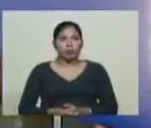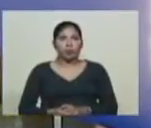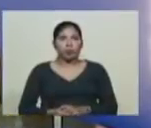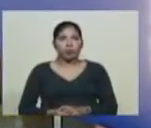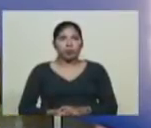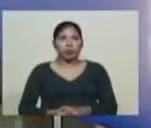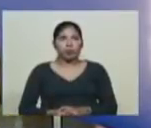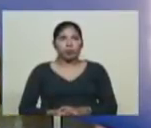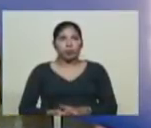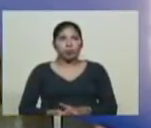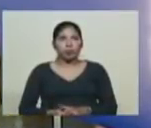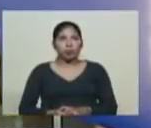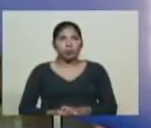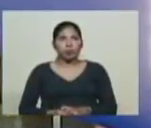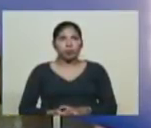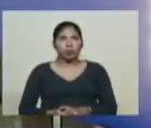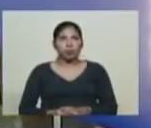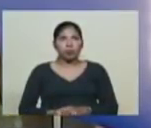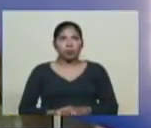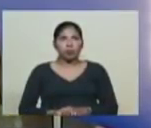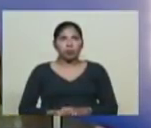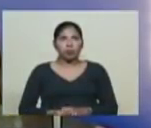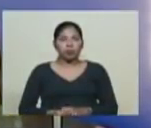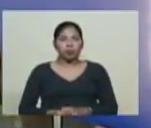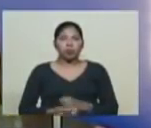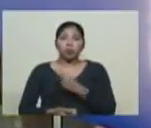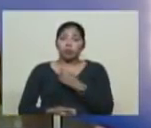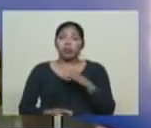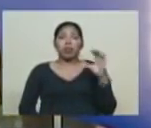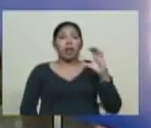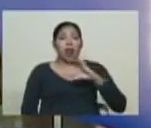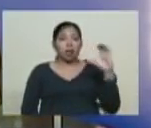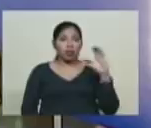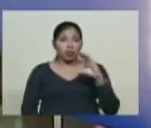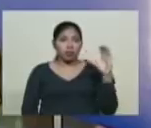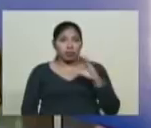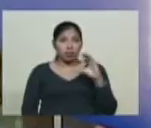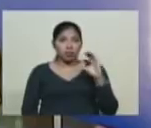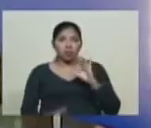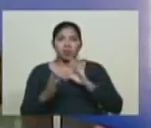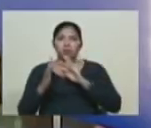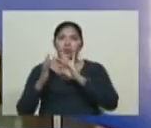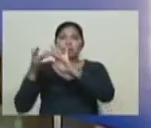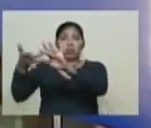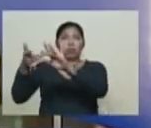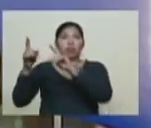Vamos a hacer un pase a Caracas, a la maternidad